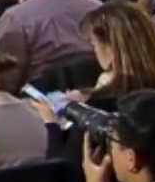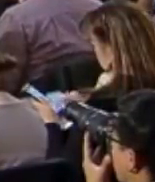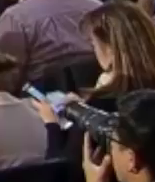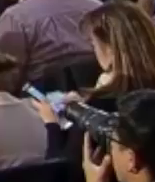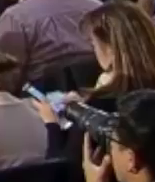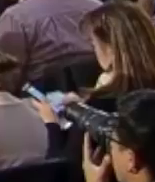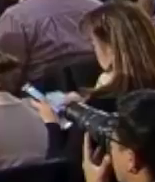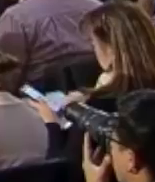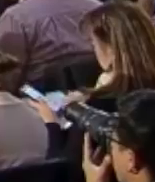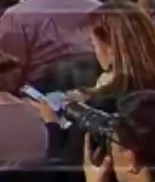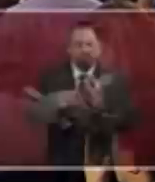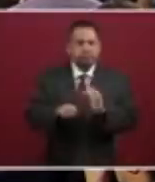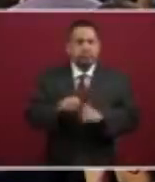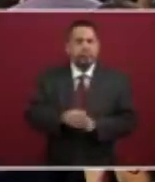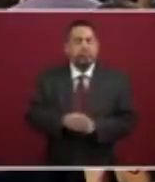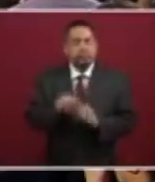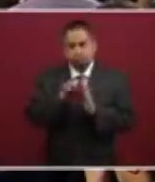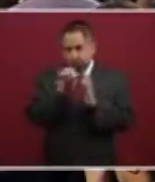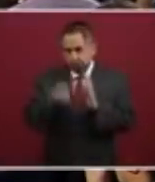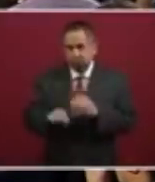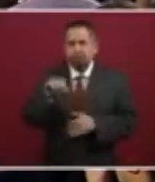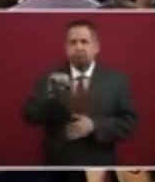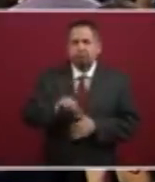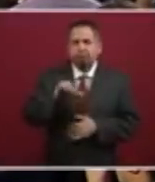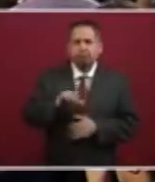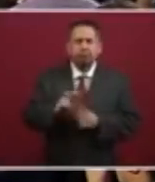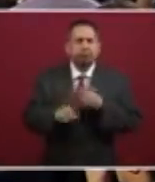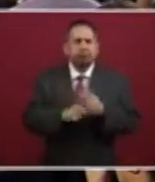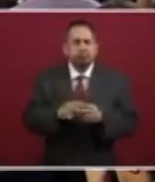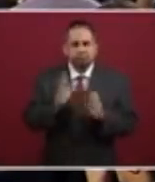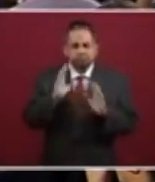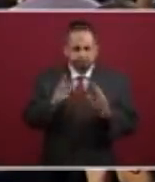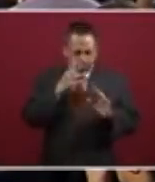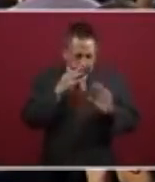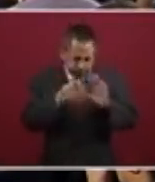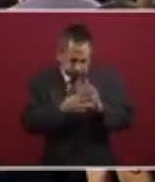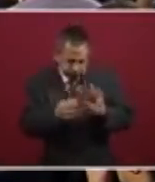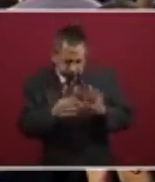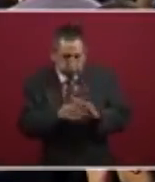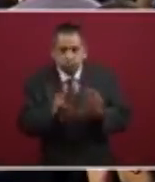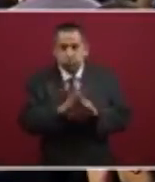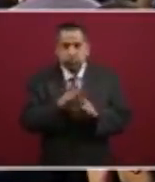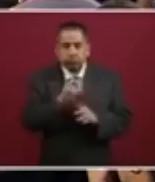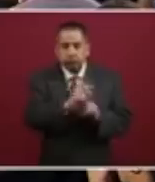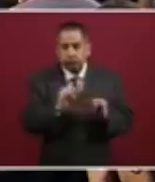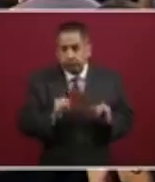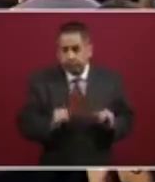ya terminamos de revisar el funcionamiento del instituto